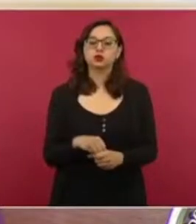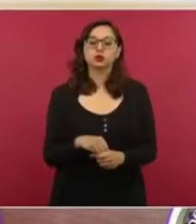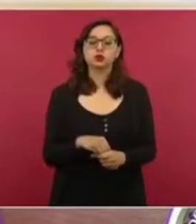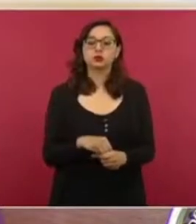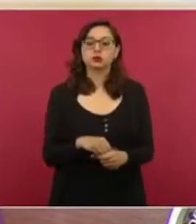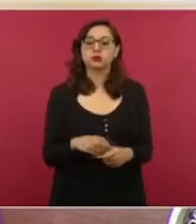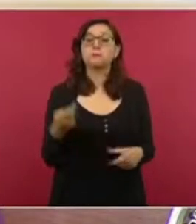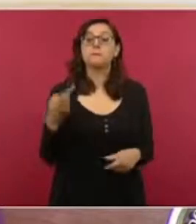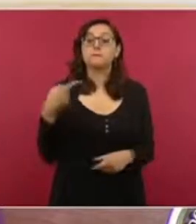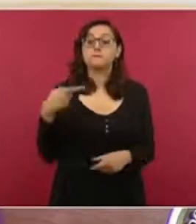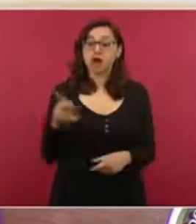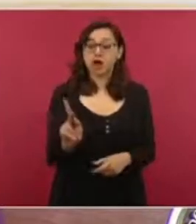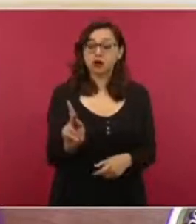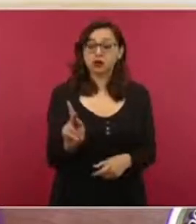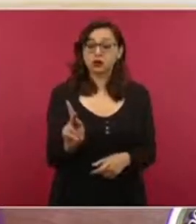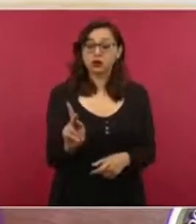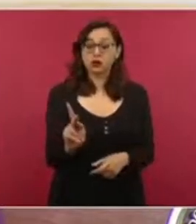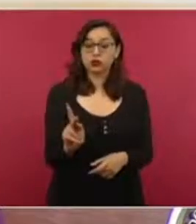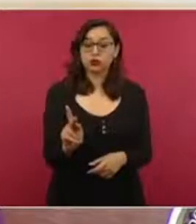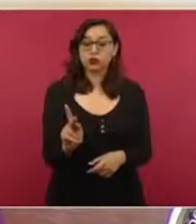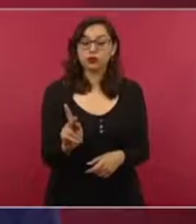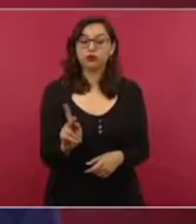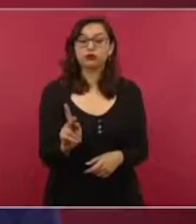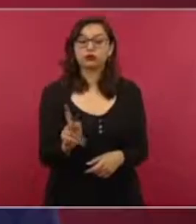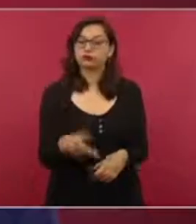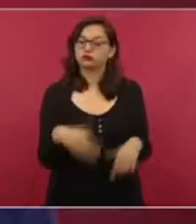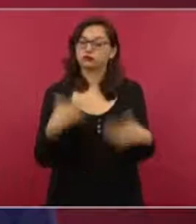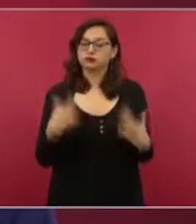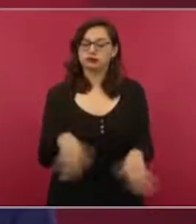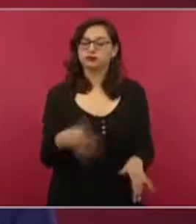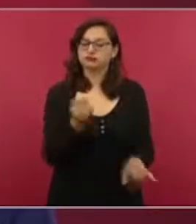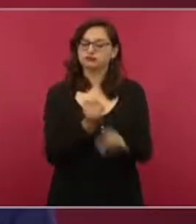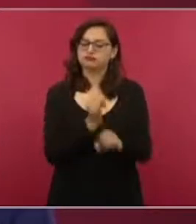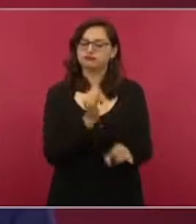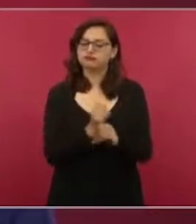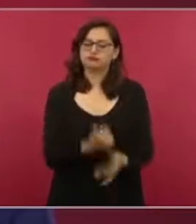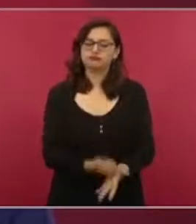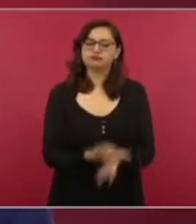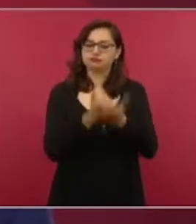A pesar de eso, son benditas redes sociales,